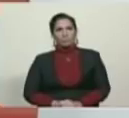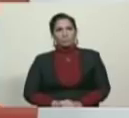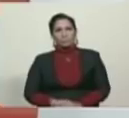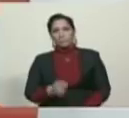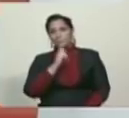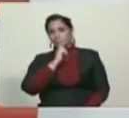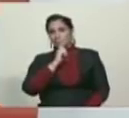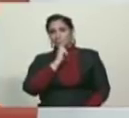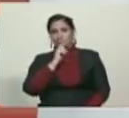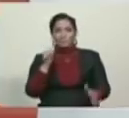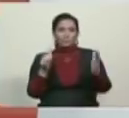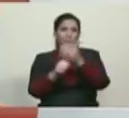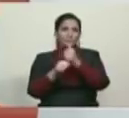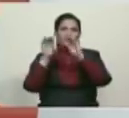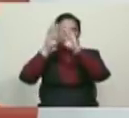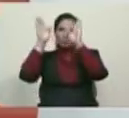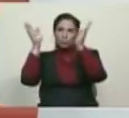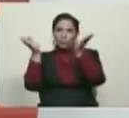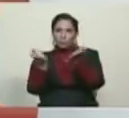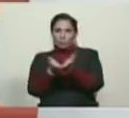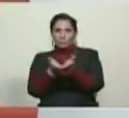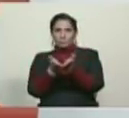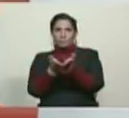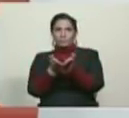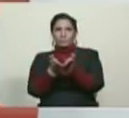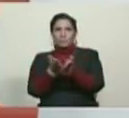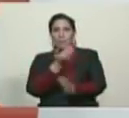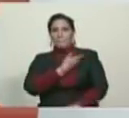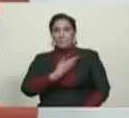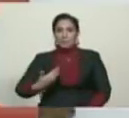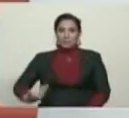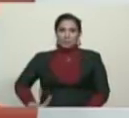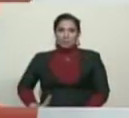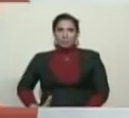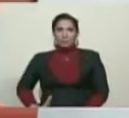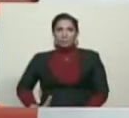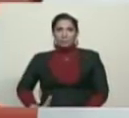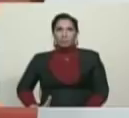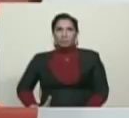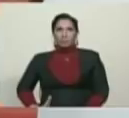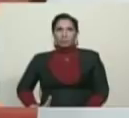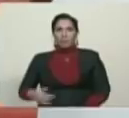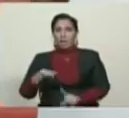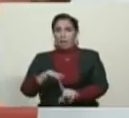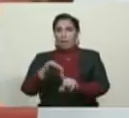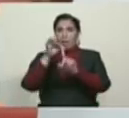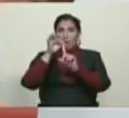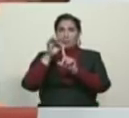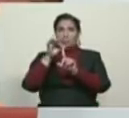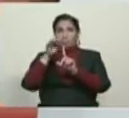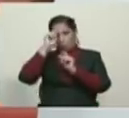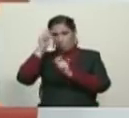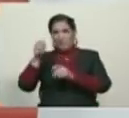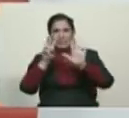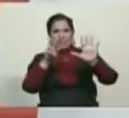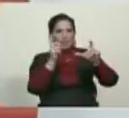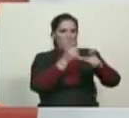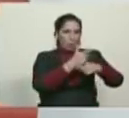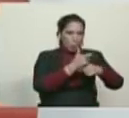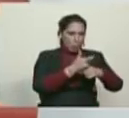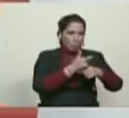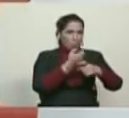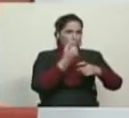Difícilmente vas a conseguir en el mundo un presidente. Lo eligieron, lo tomó posesión el 7 de agosto, yo se lo llevo